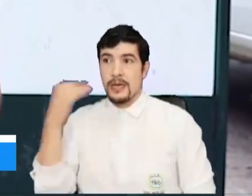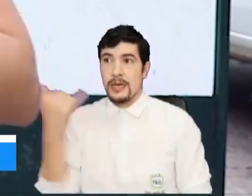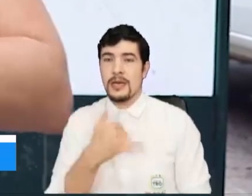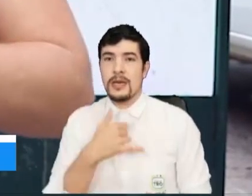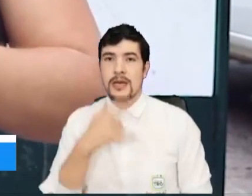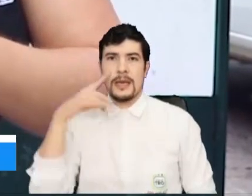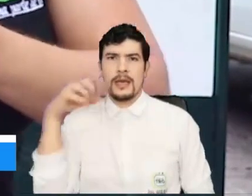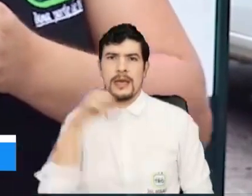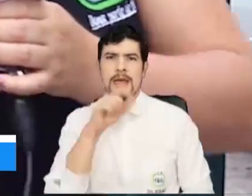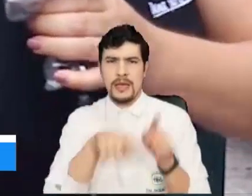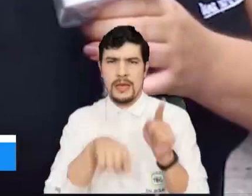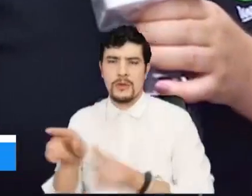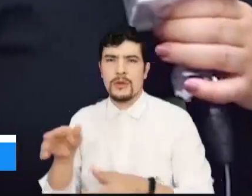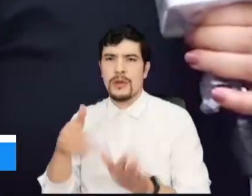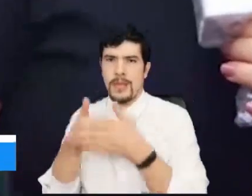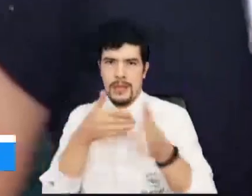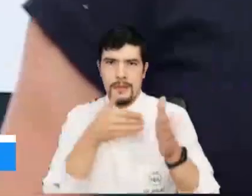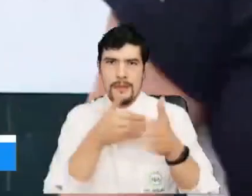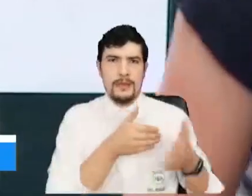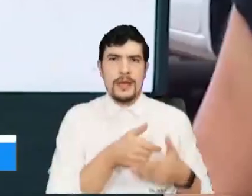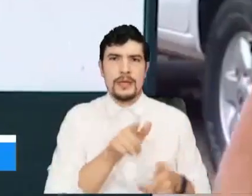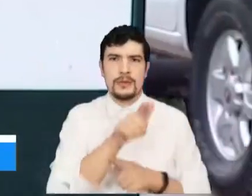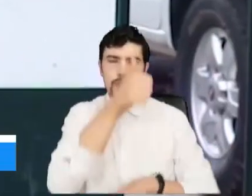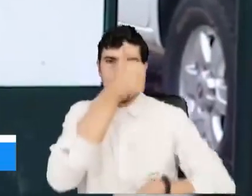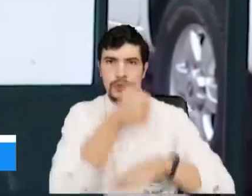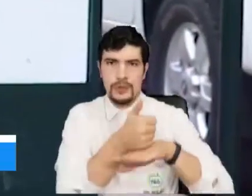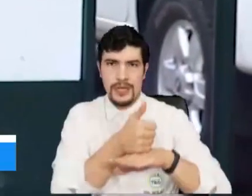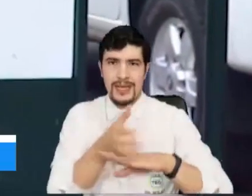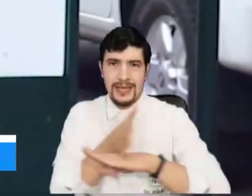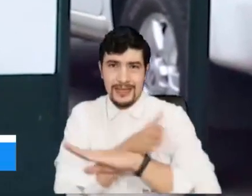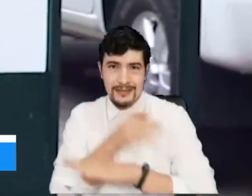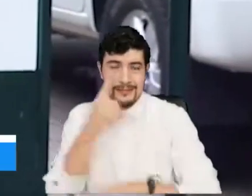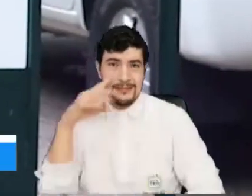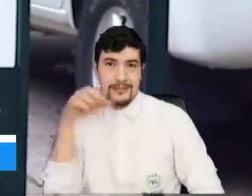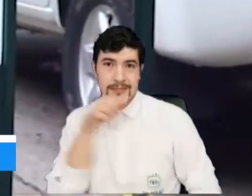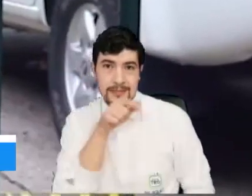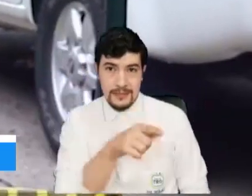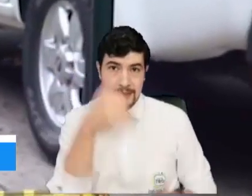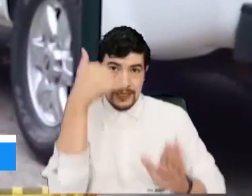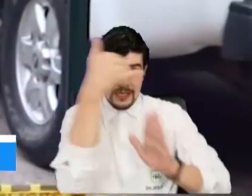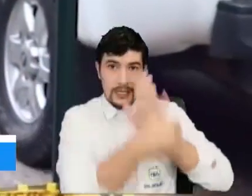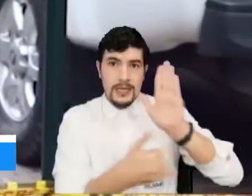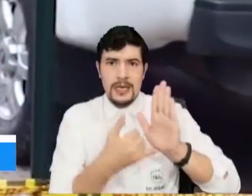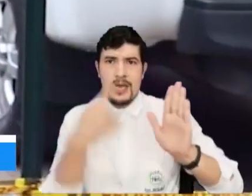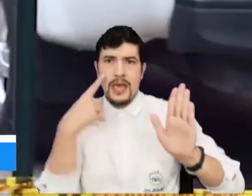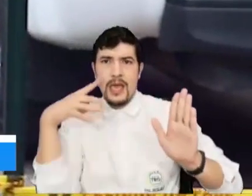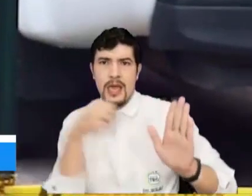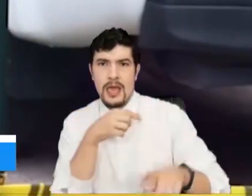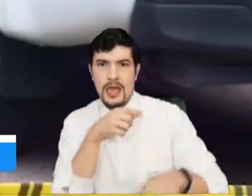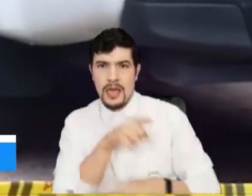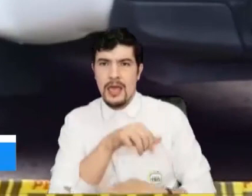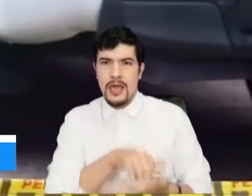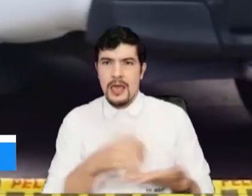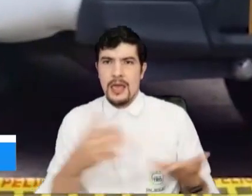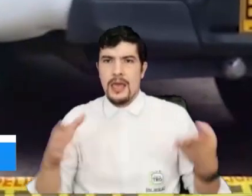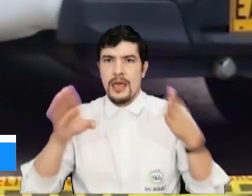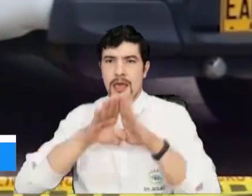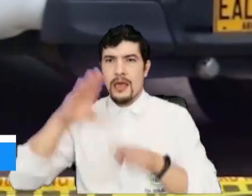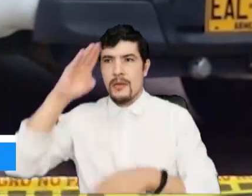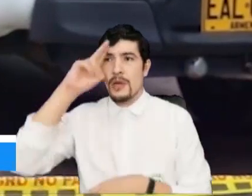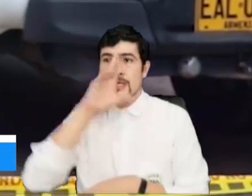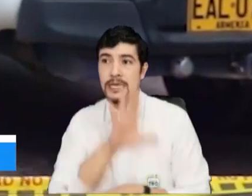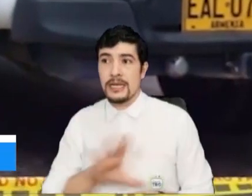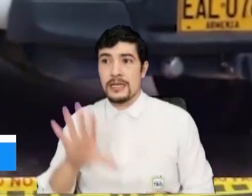por parte de las autoridades. Como podemos ver en las imágenes, hay cierres por parte de la Policía Nacional asegurando que es